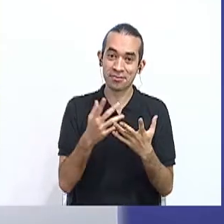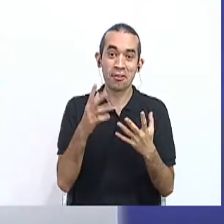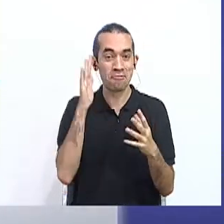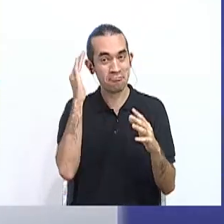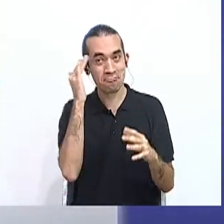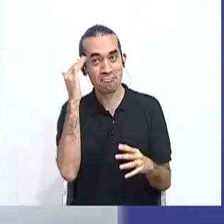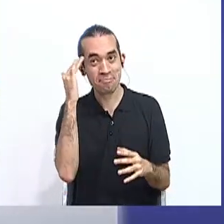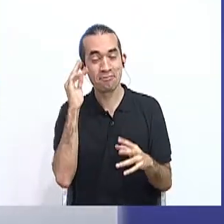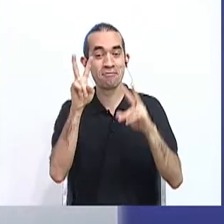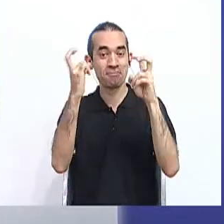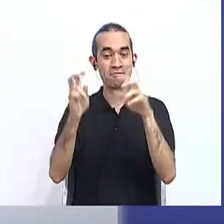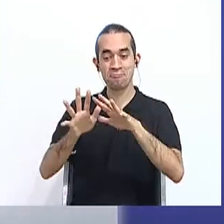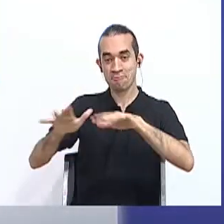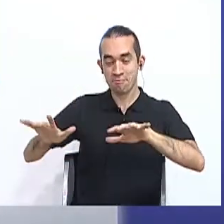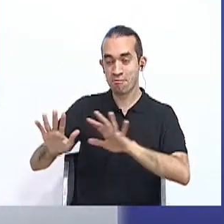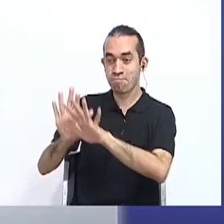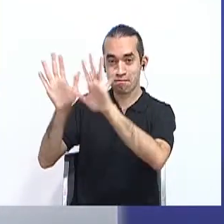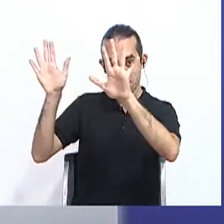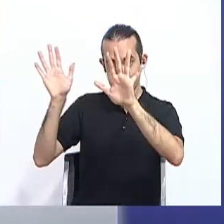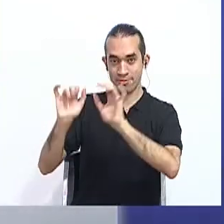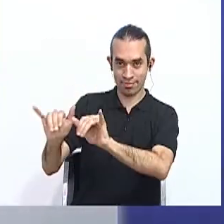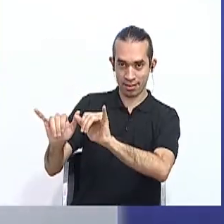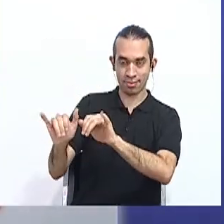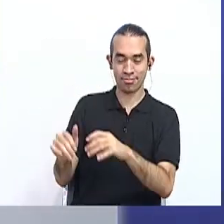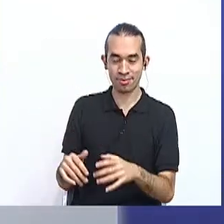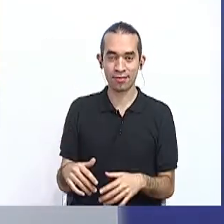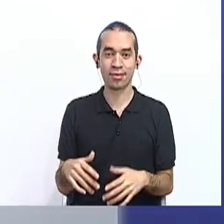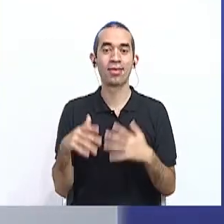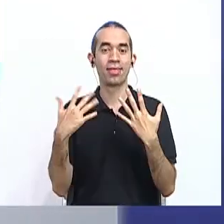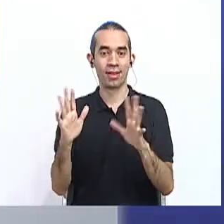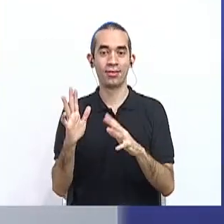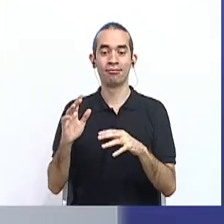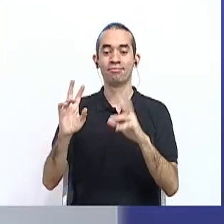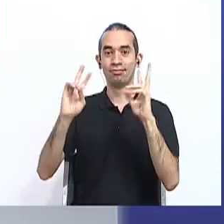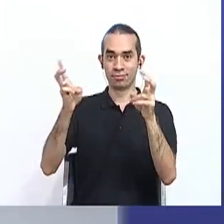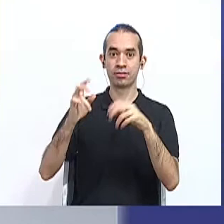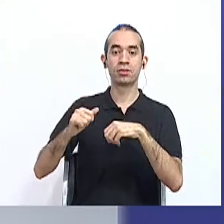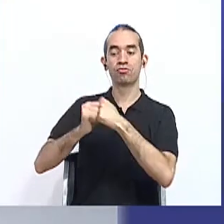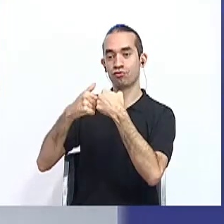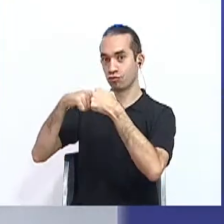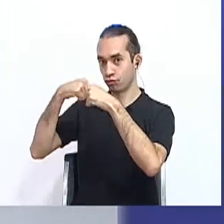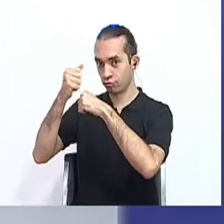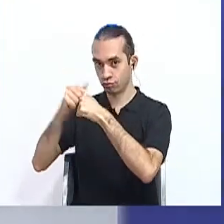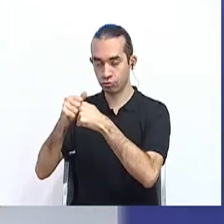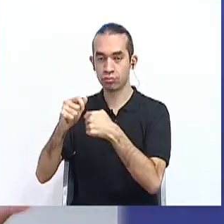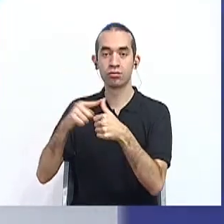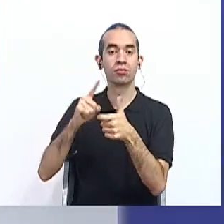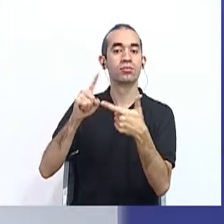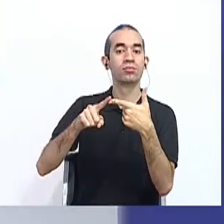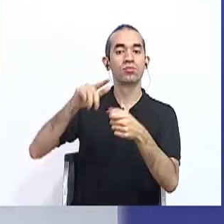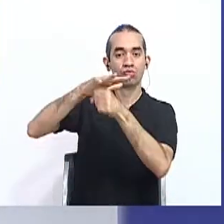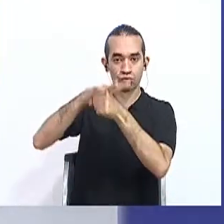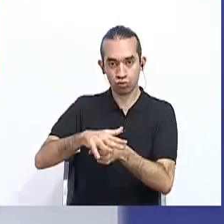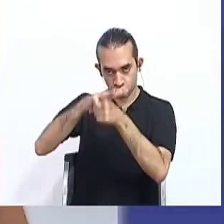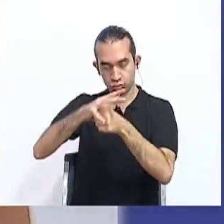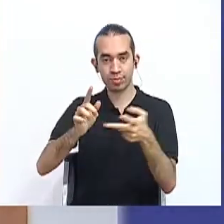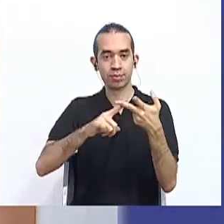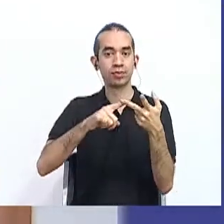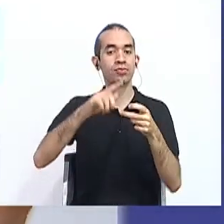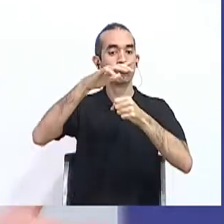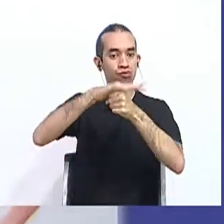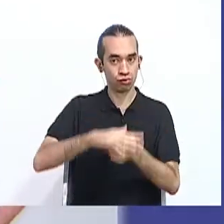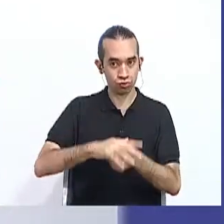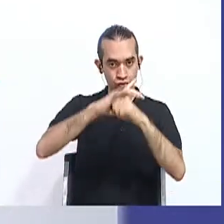la hidrostática y trabajamos características de densidad, de la presión, hablamos de la presión atmosférica, de